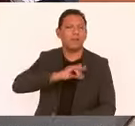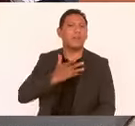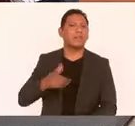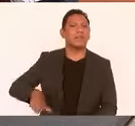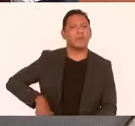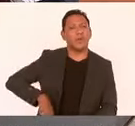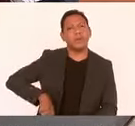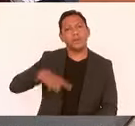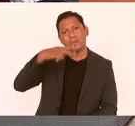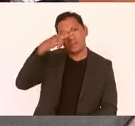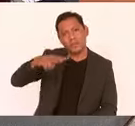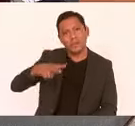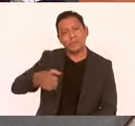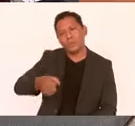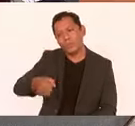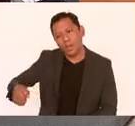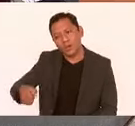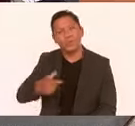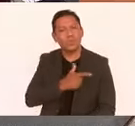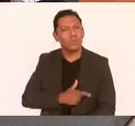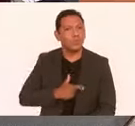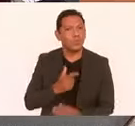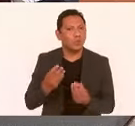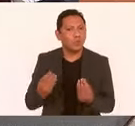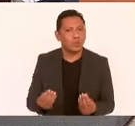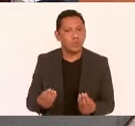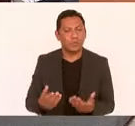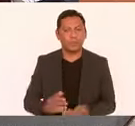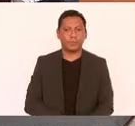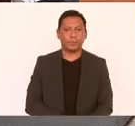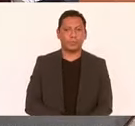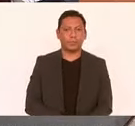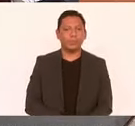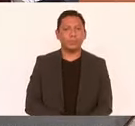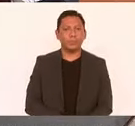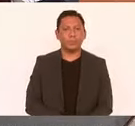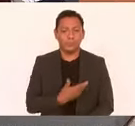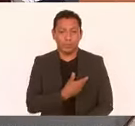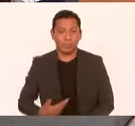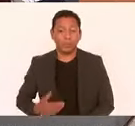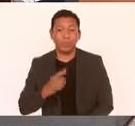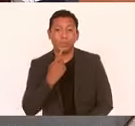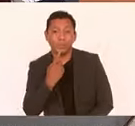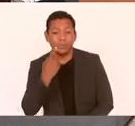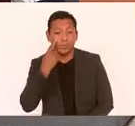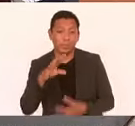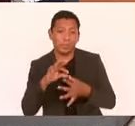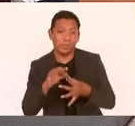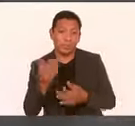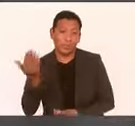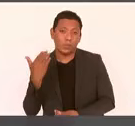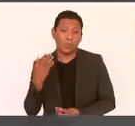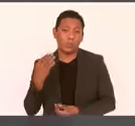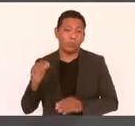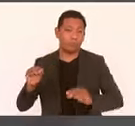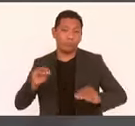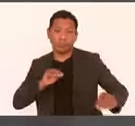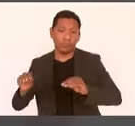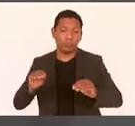también saludo, Claudia Sheinbaum. Señor presidente, los sismos de septiembre del 2017 y